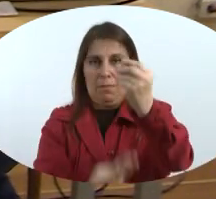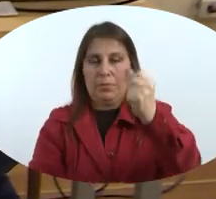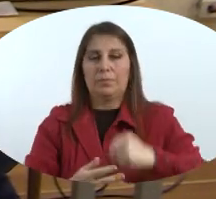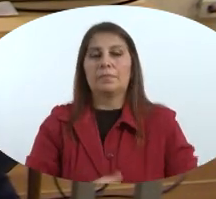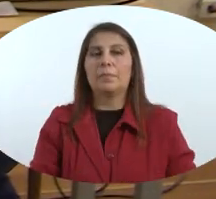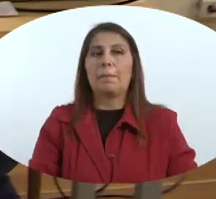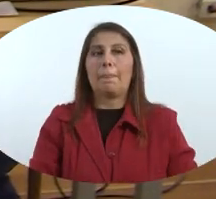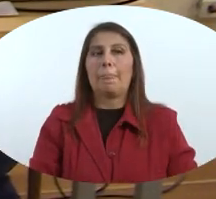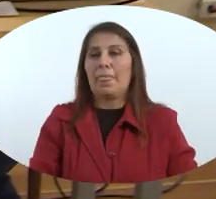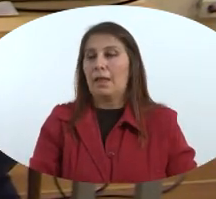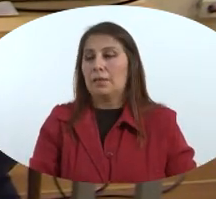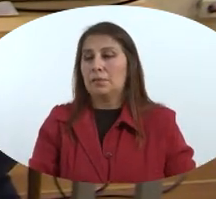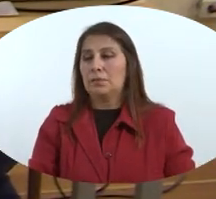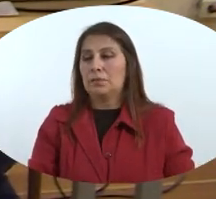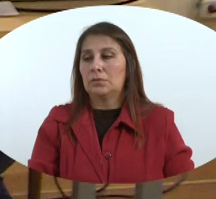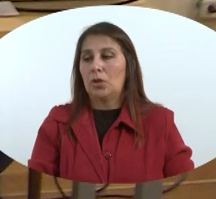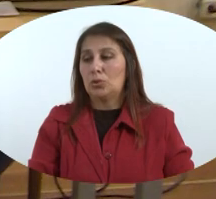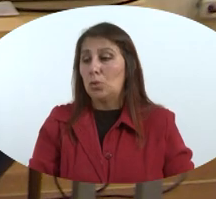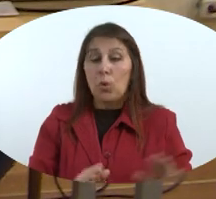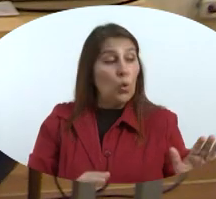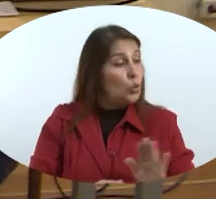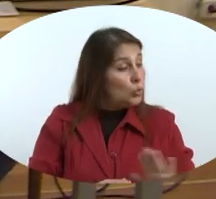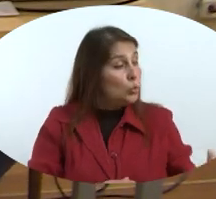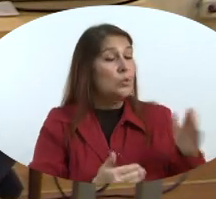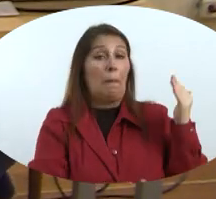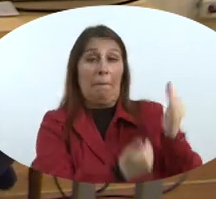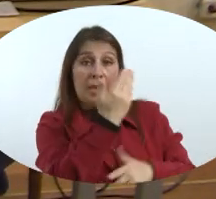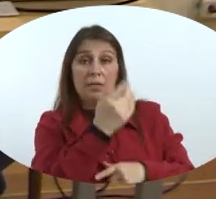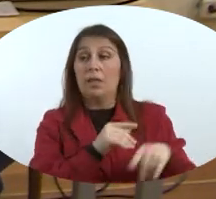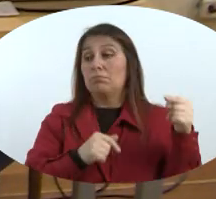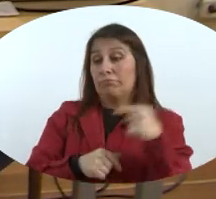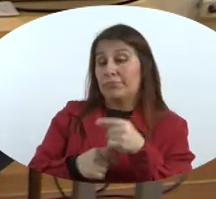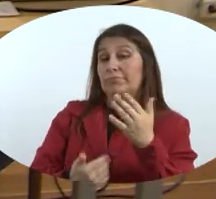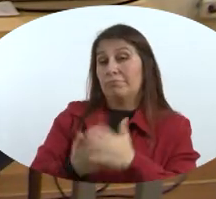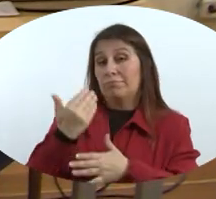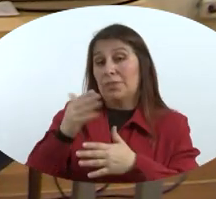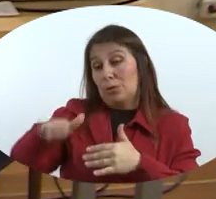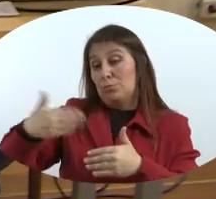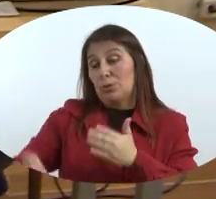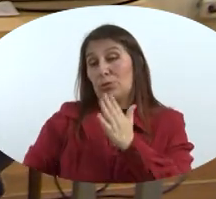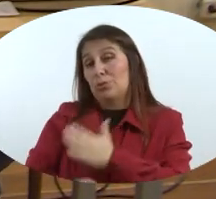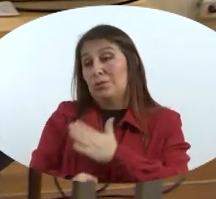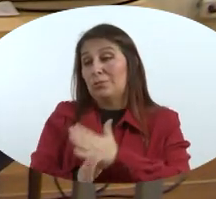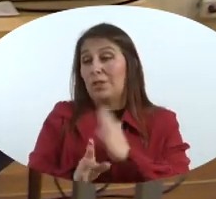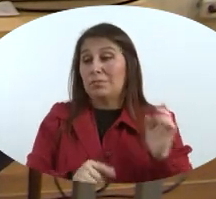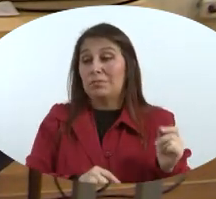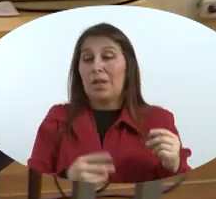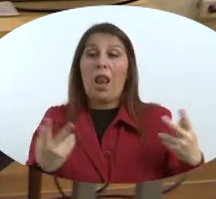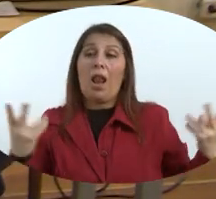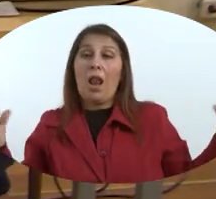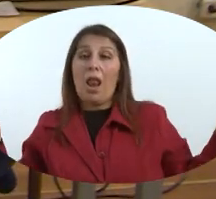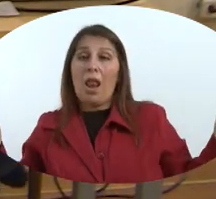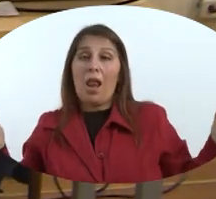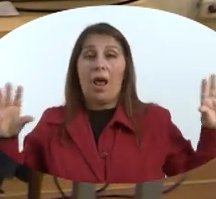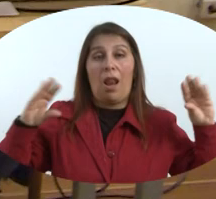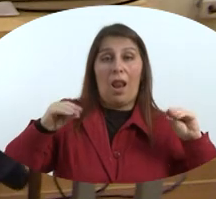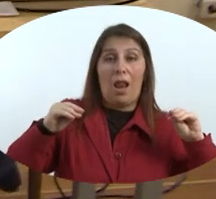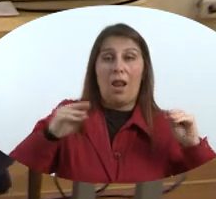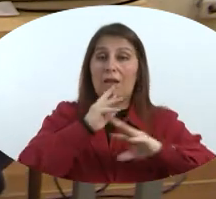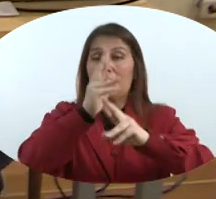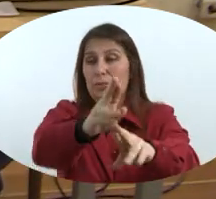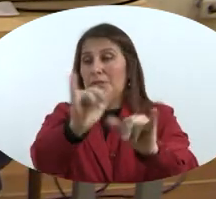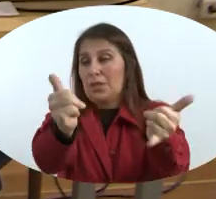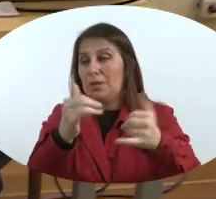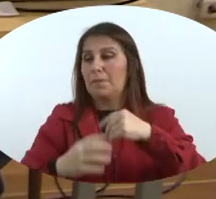con todo arranque su mercé y sus mercedes sobre esa pregunta tienen también dos minutos le gusta escoger la pregunta hablando y ustedes sobre la